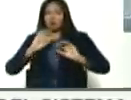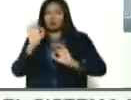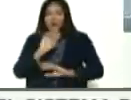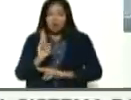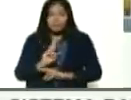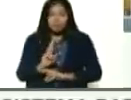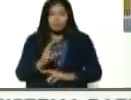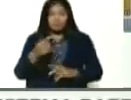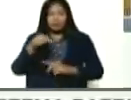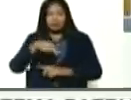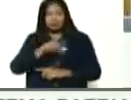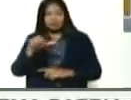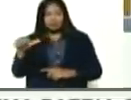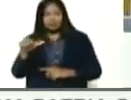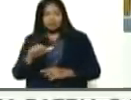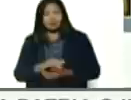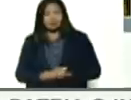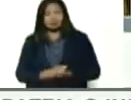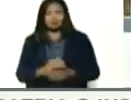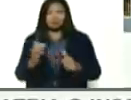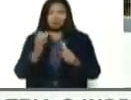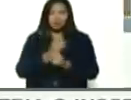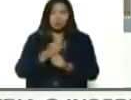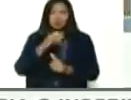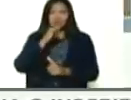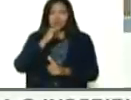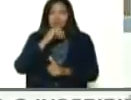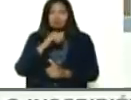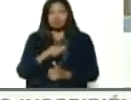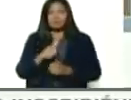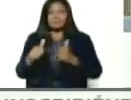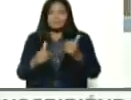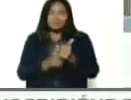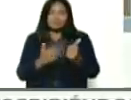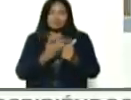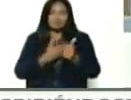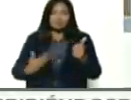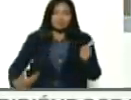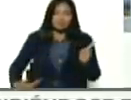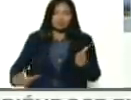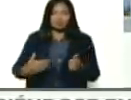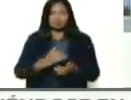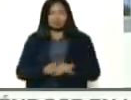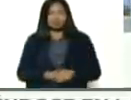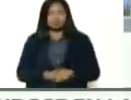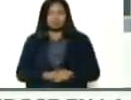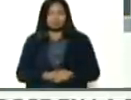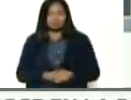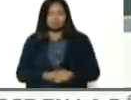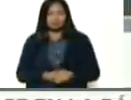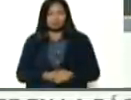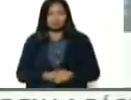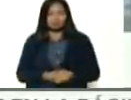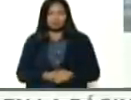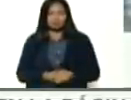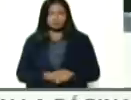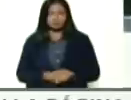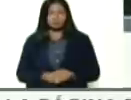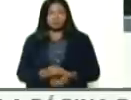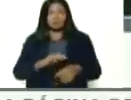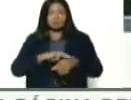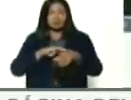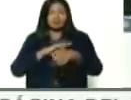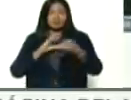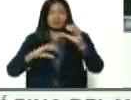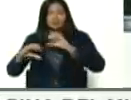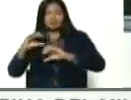ahora esta semana se obtuvo una información señora vicepresidenta señor embajador señora ministra de ciencia